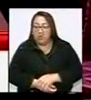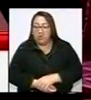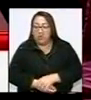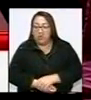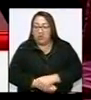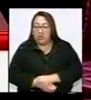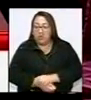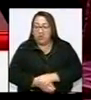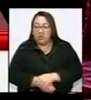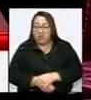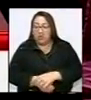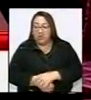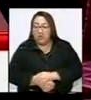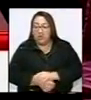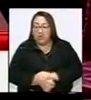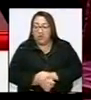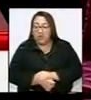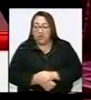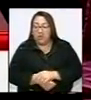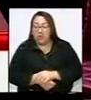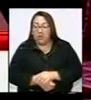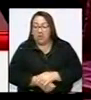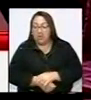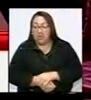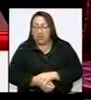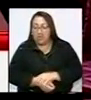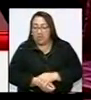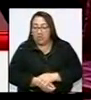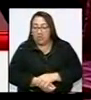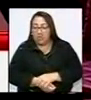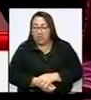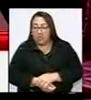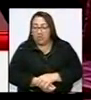que en estos momentos